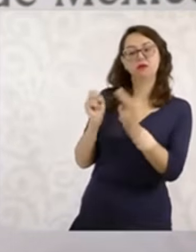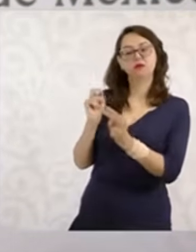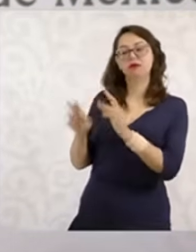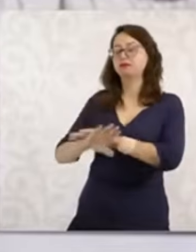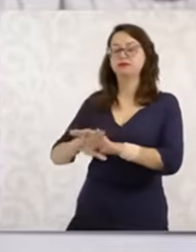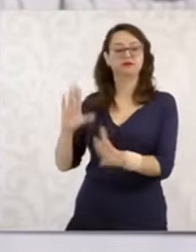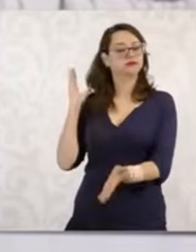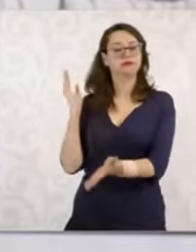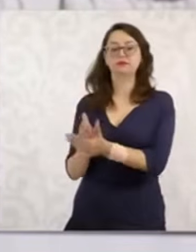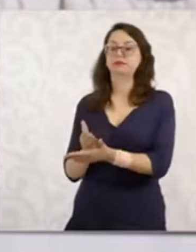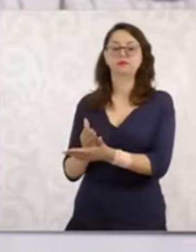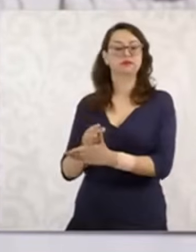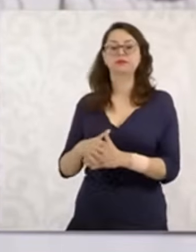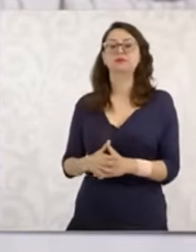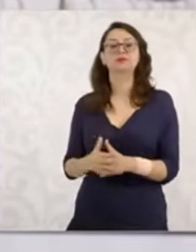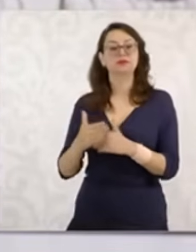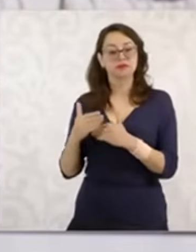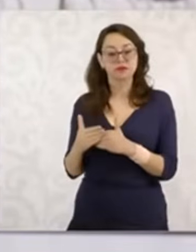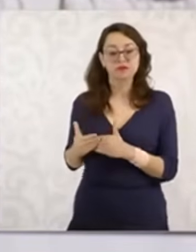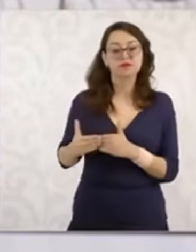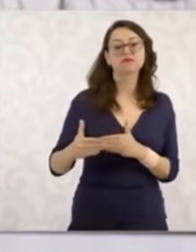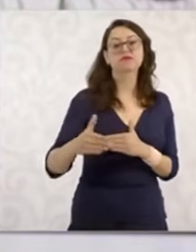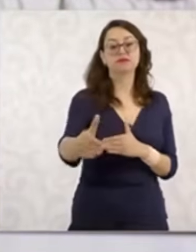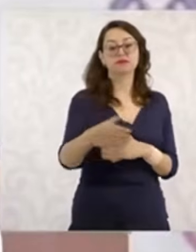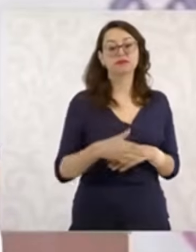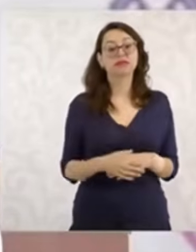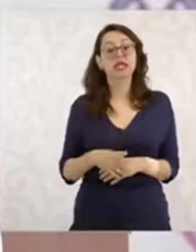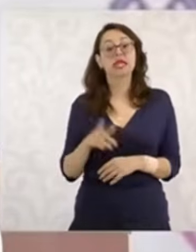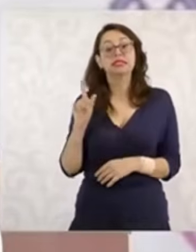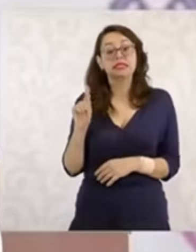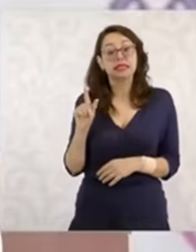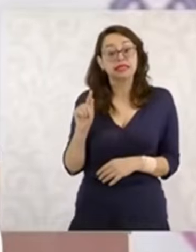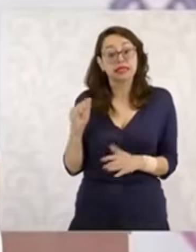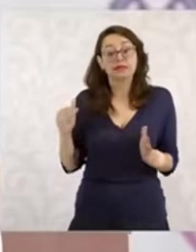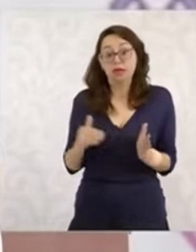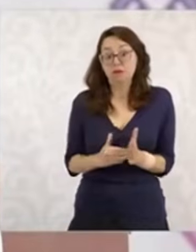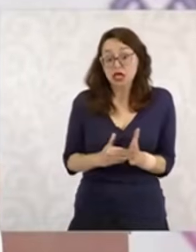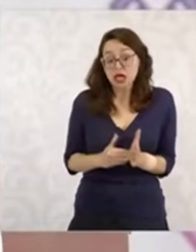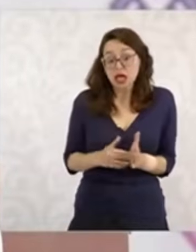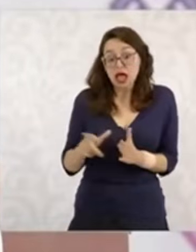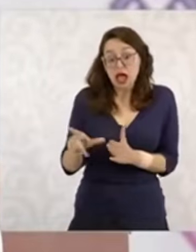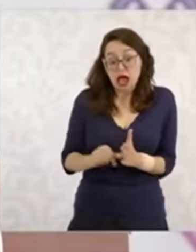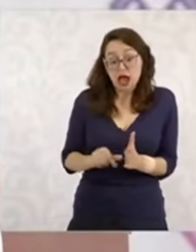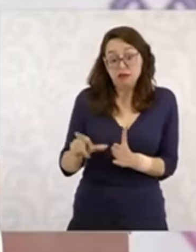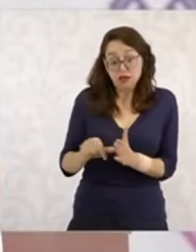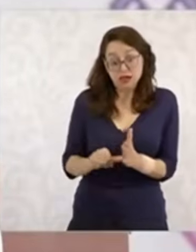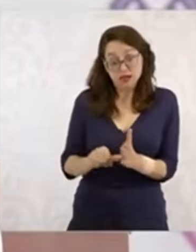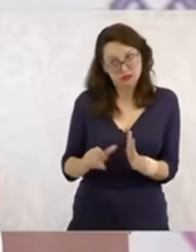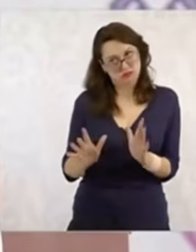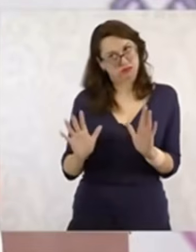ya, o sea, van a tener 70,000 pesos mensuales, en vez de 1 millón.